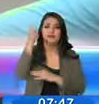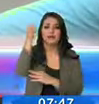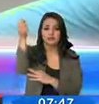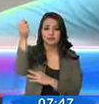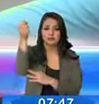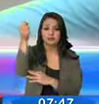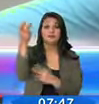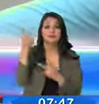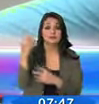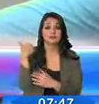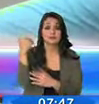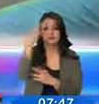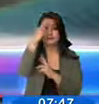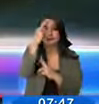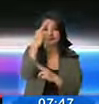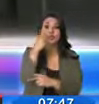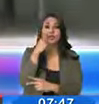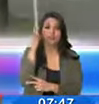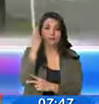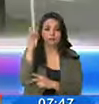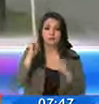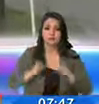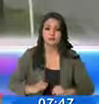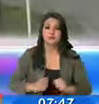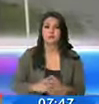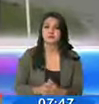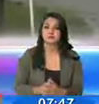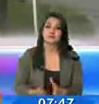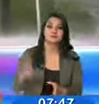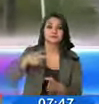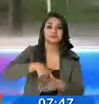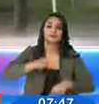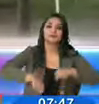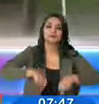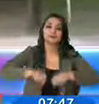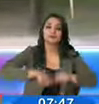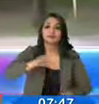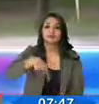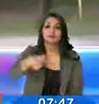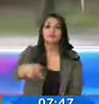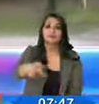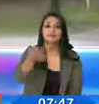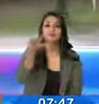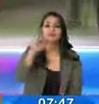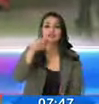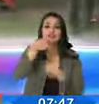de los derechos entre hombres y mujeres. Serendipia en Ruedas partirá el próximo 18